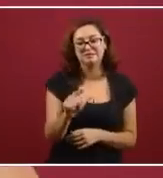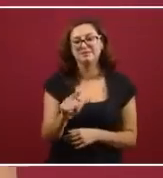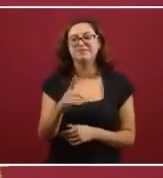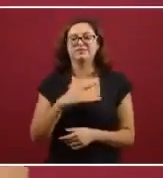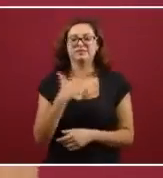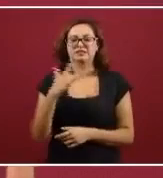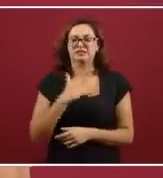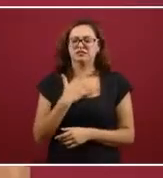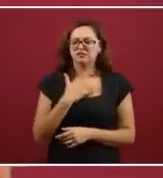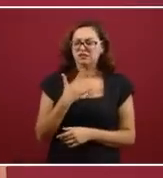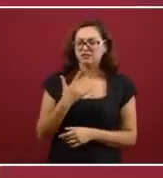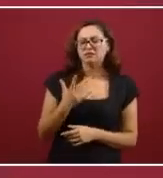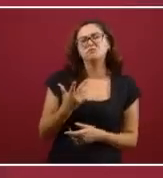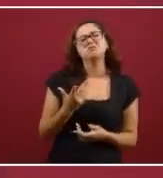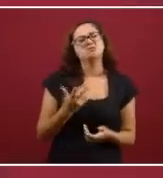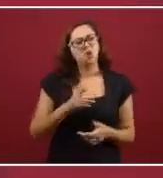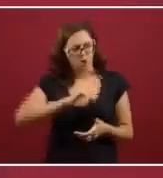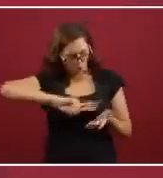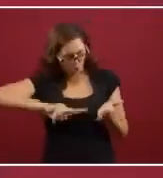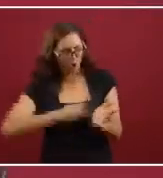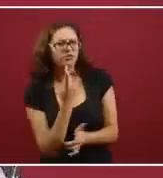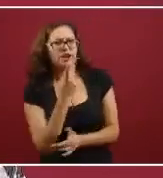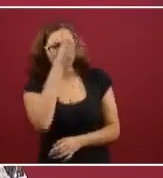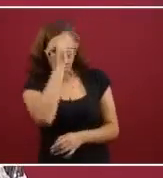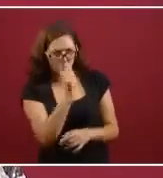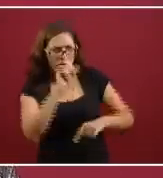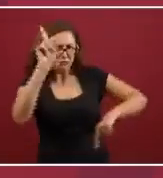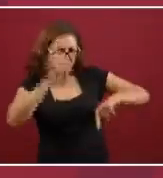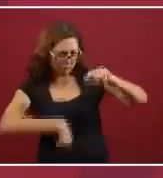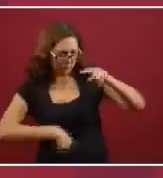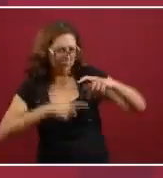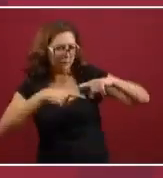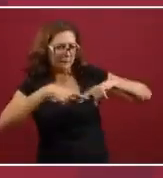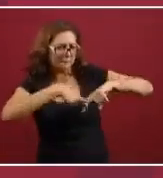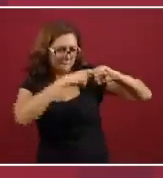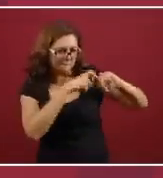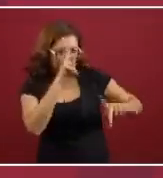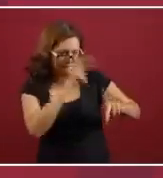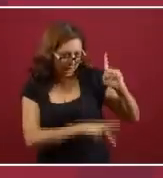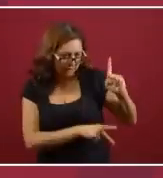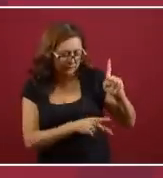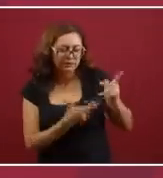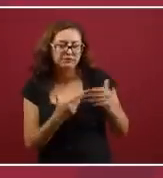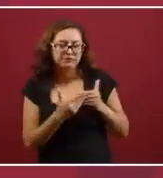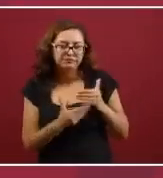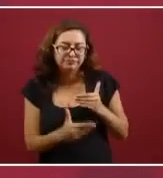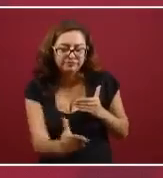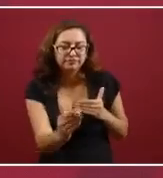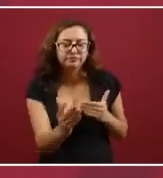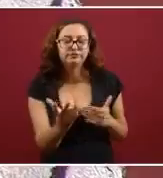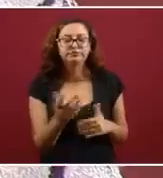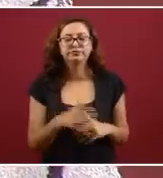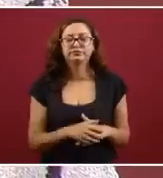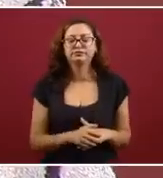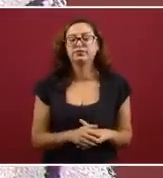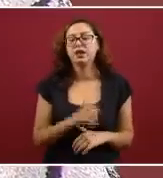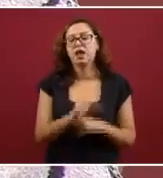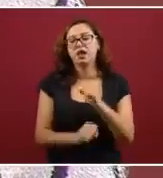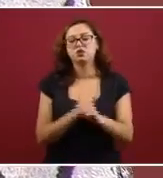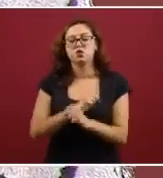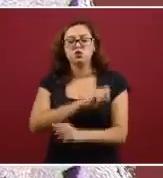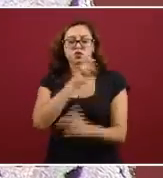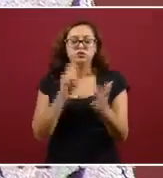a tener la suspensión del acuerdo de investigación del 96. En el